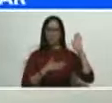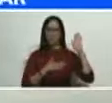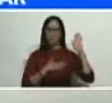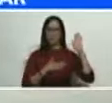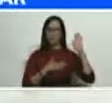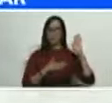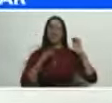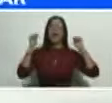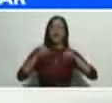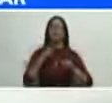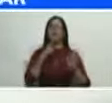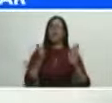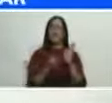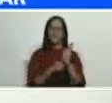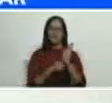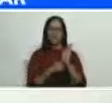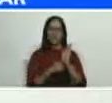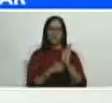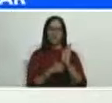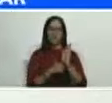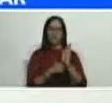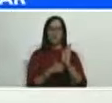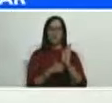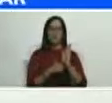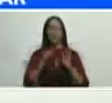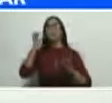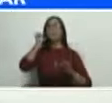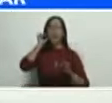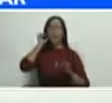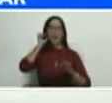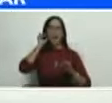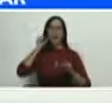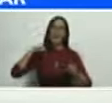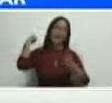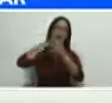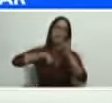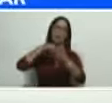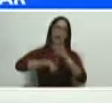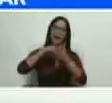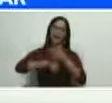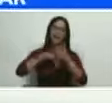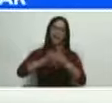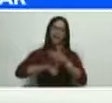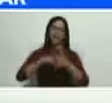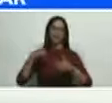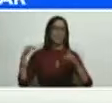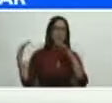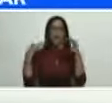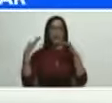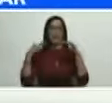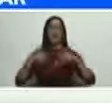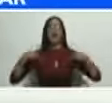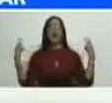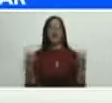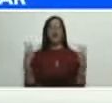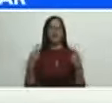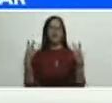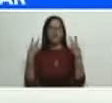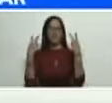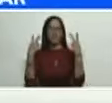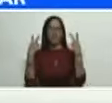juro así lo cumpliré así lo cumpliré combate a la batalla a la